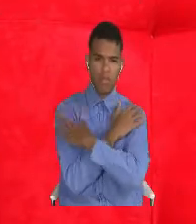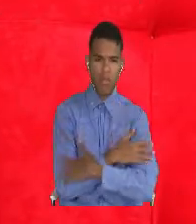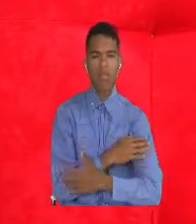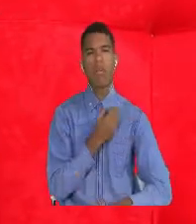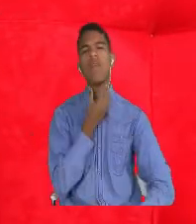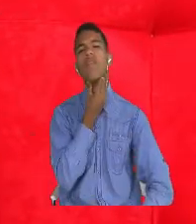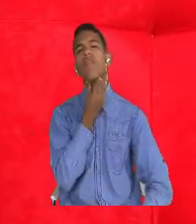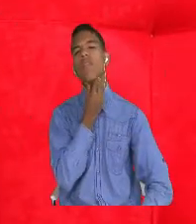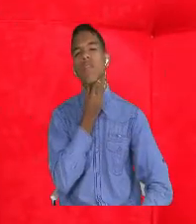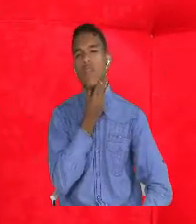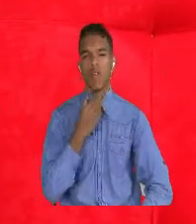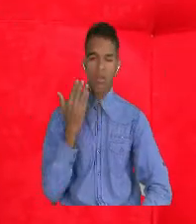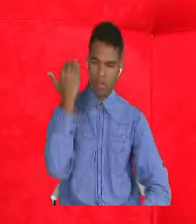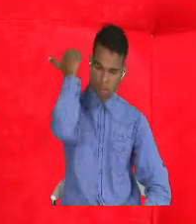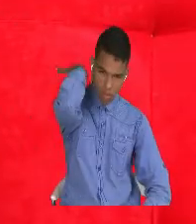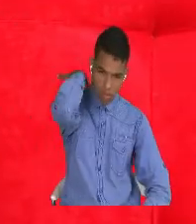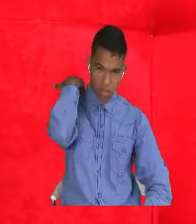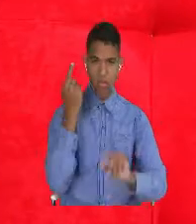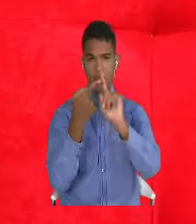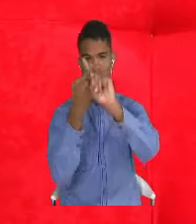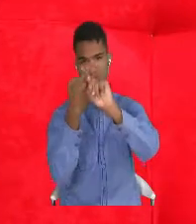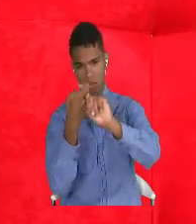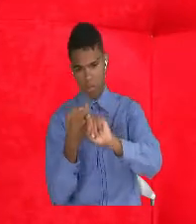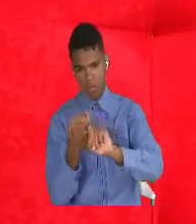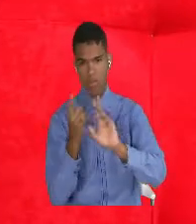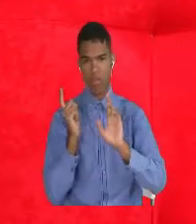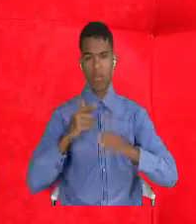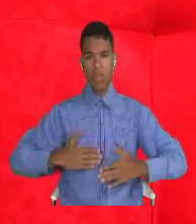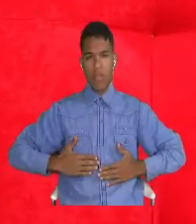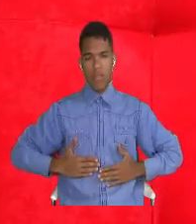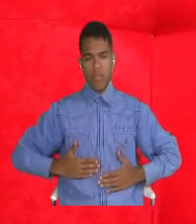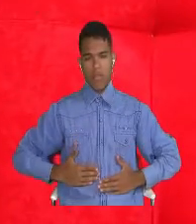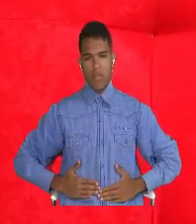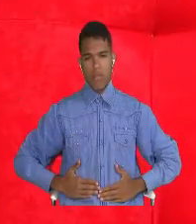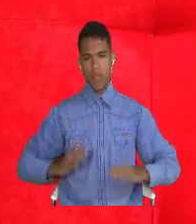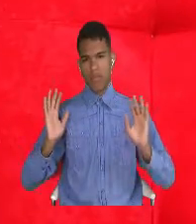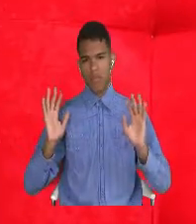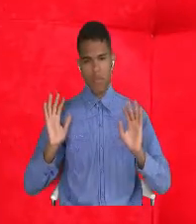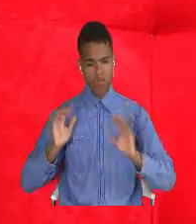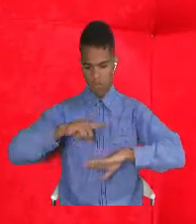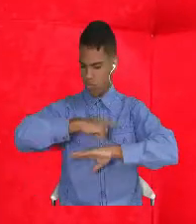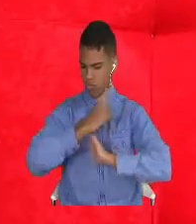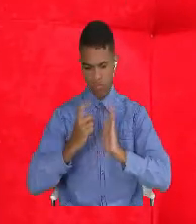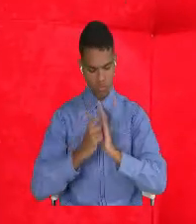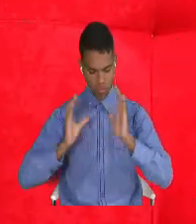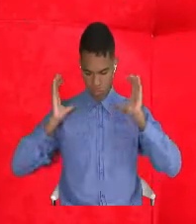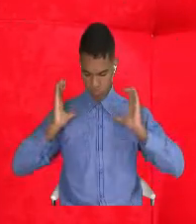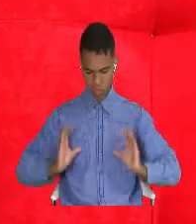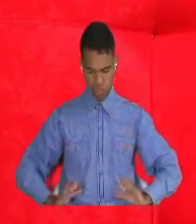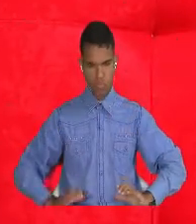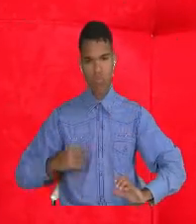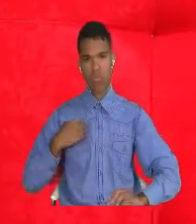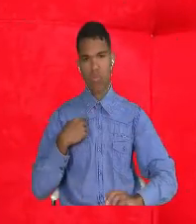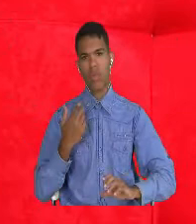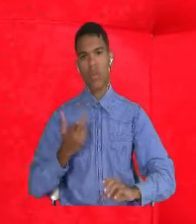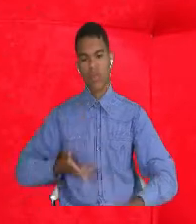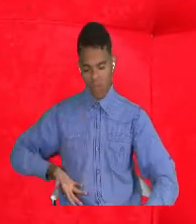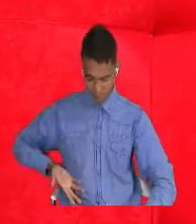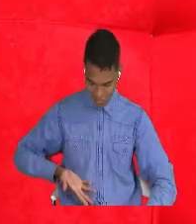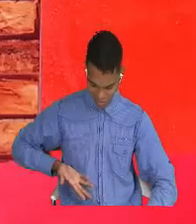espalda, abdomen, se puede manejar en todas las partes del cuerpo, como los tratamientos de reducción, como la lipólisis